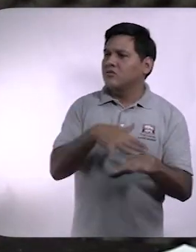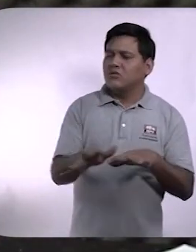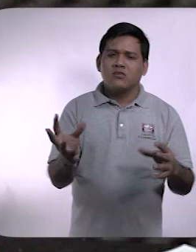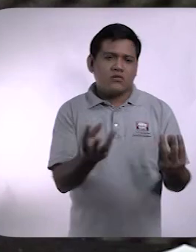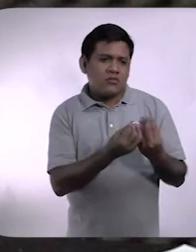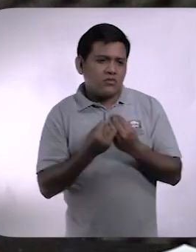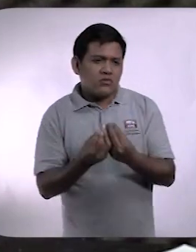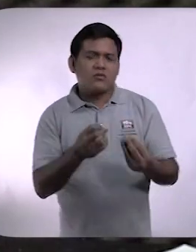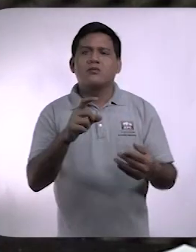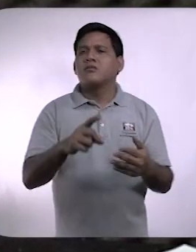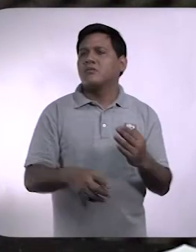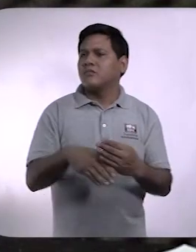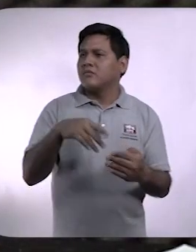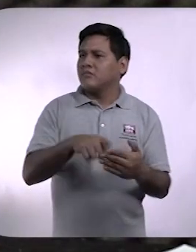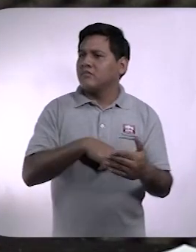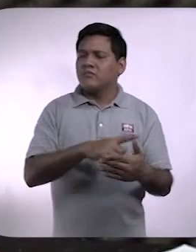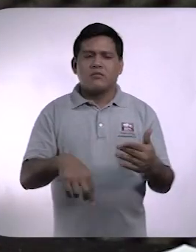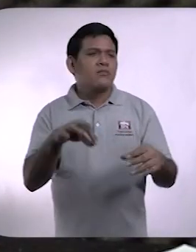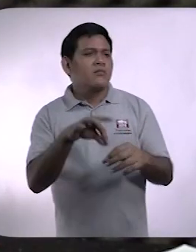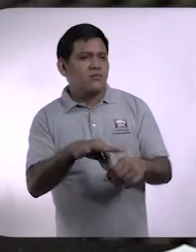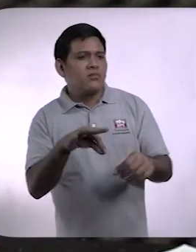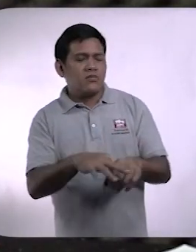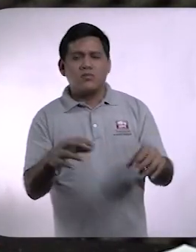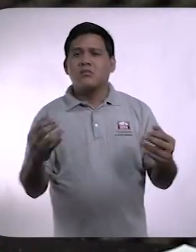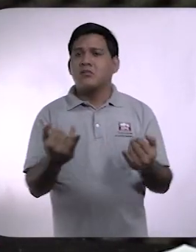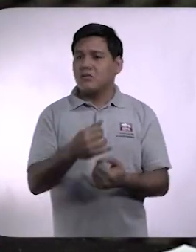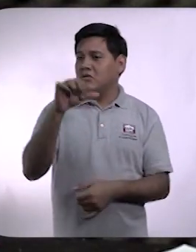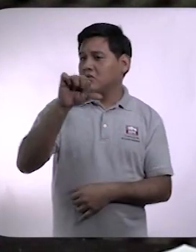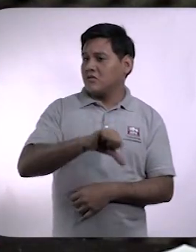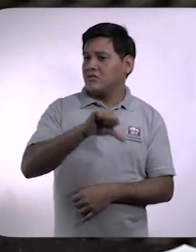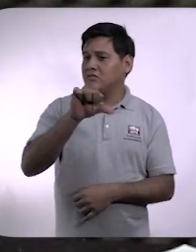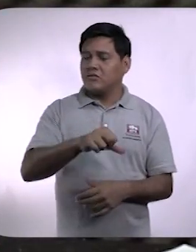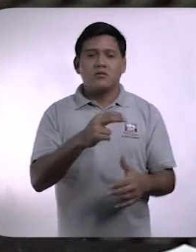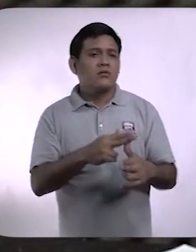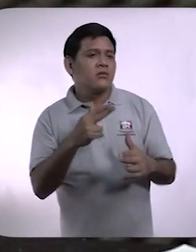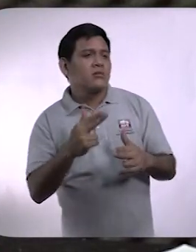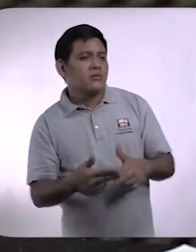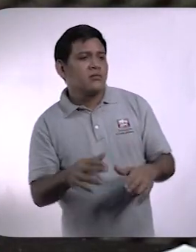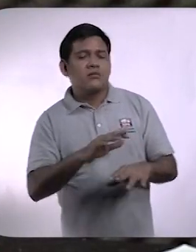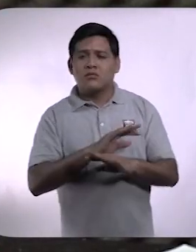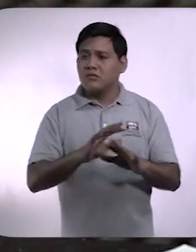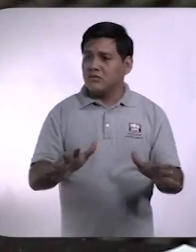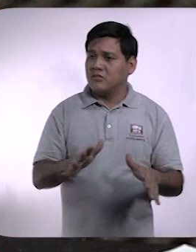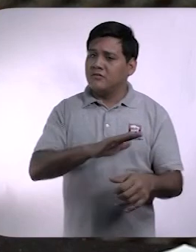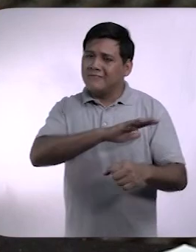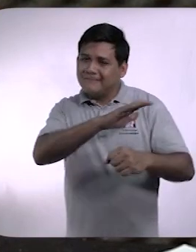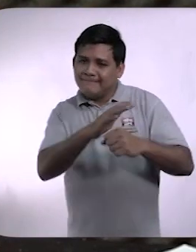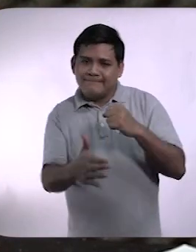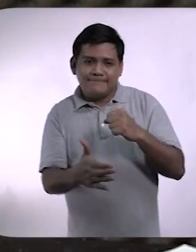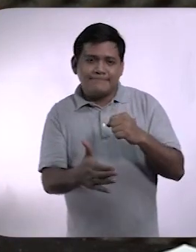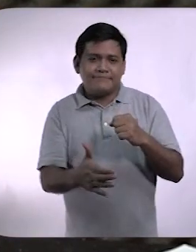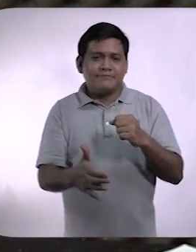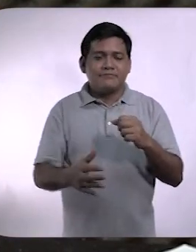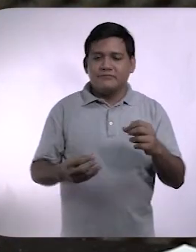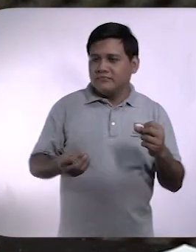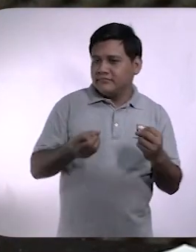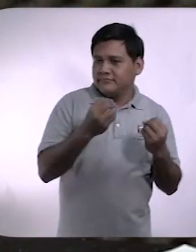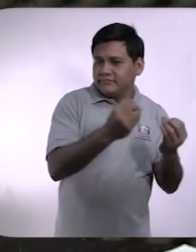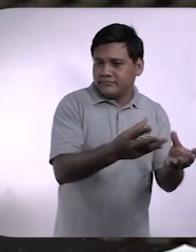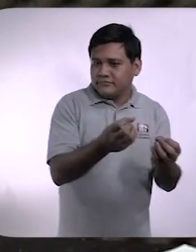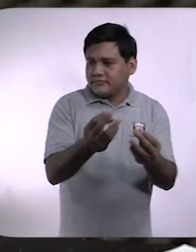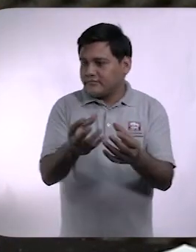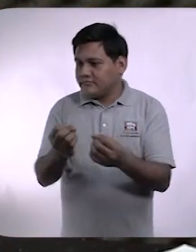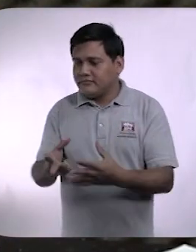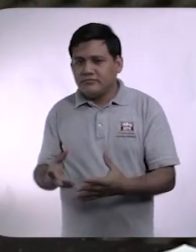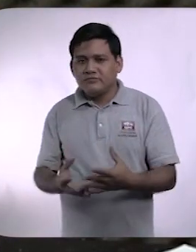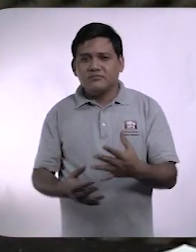paquetes electorales. Actualmente, hasta el día de hoy, ya estamos concluyendo con la entrega